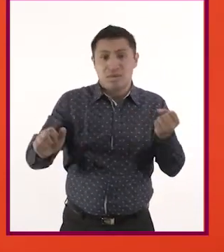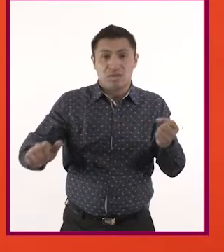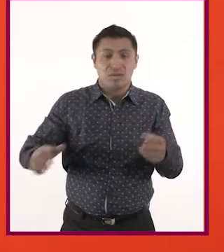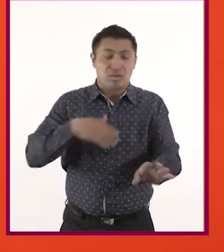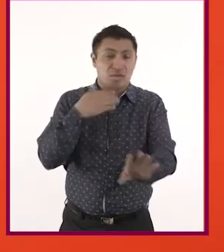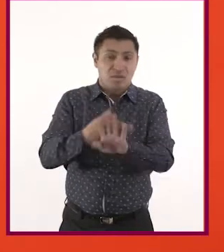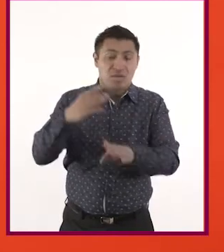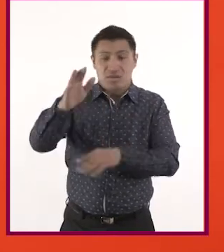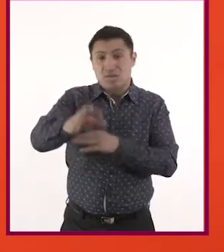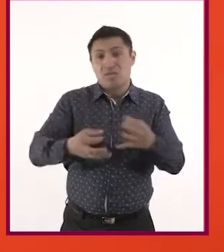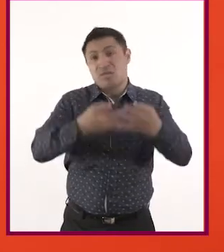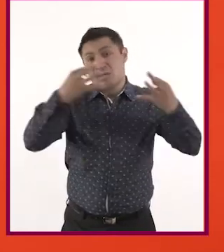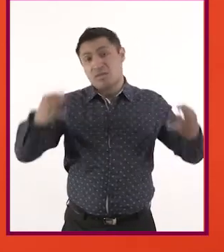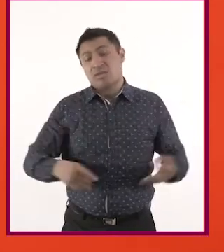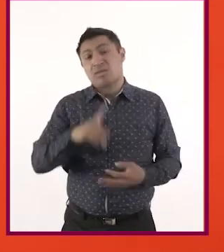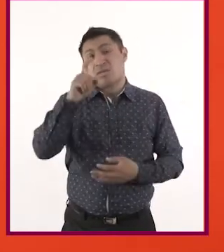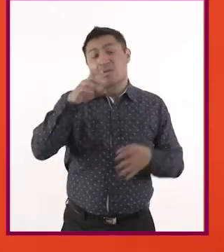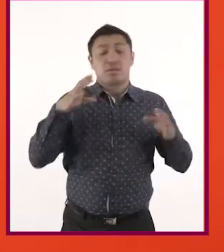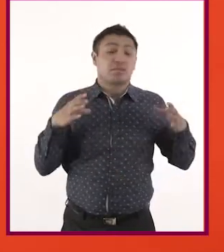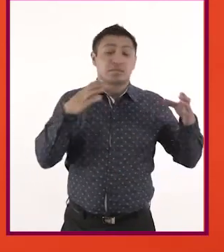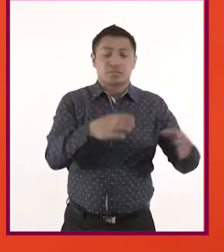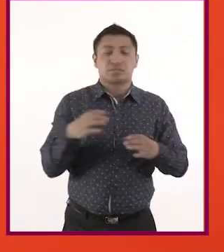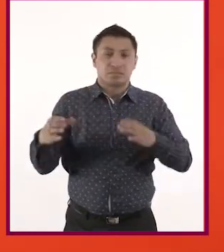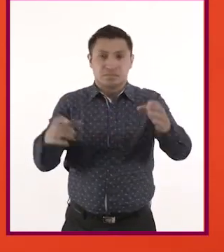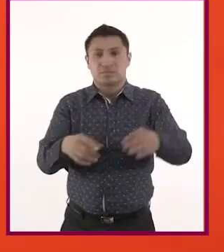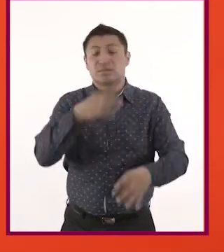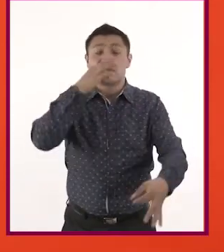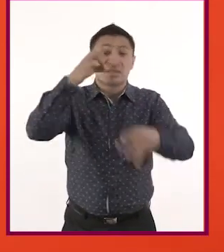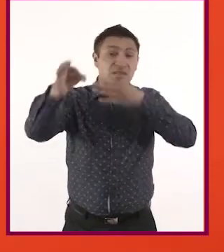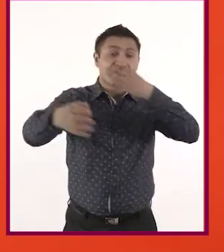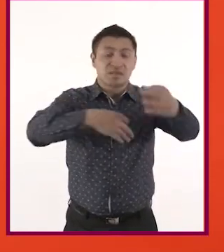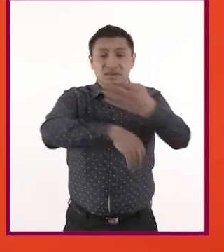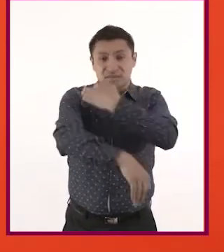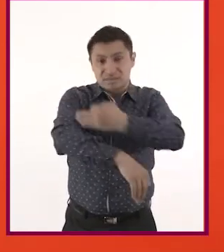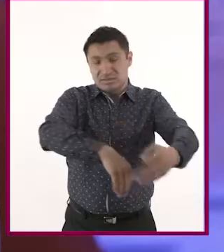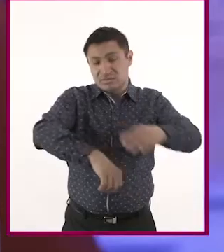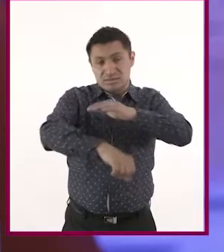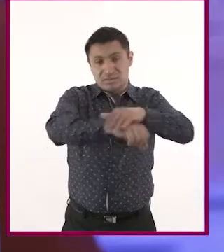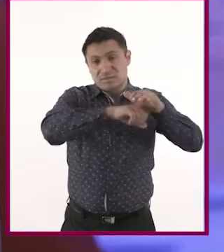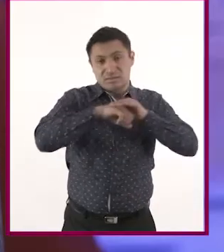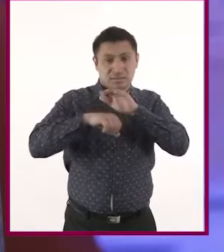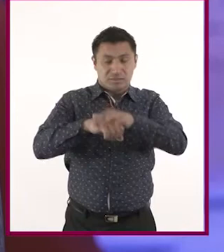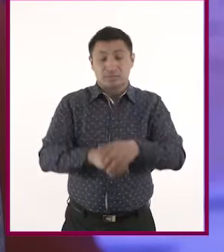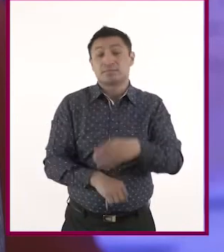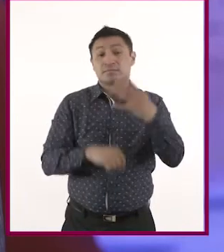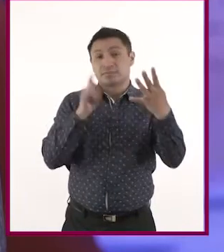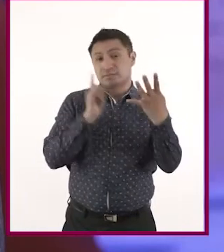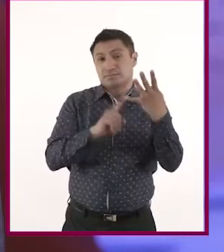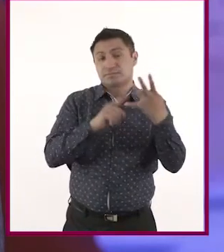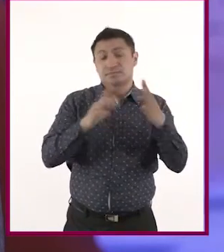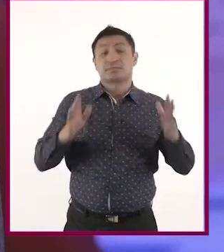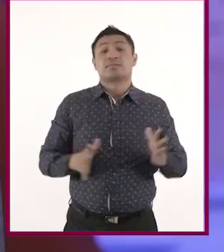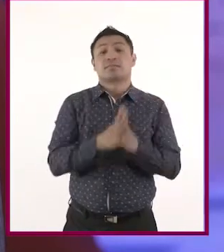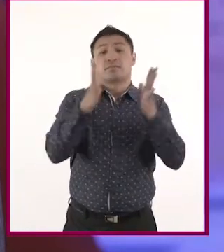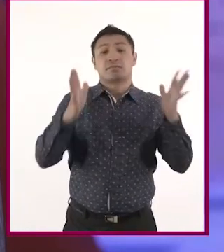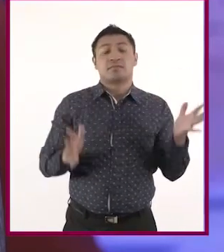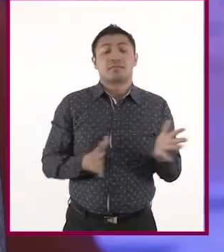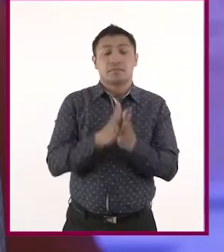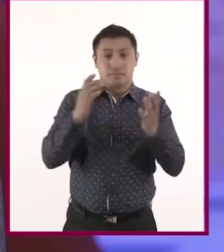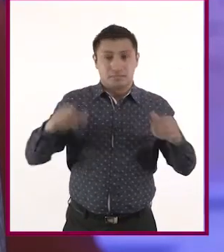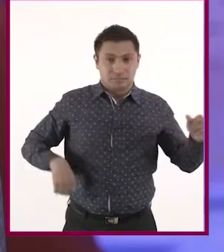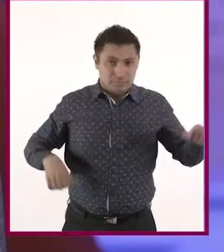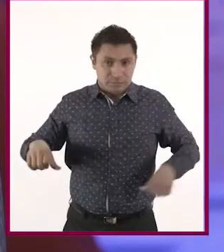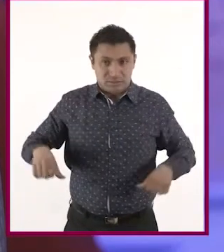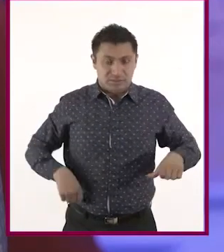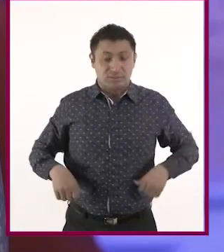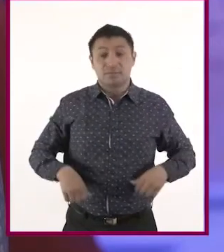con la tierra, el agua o las comunidades. Pasa la voz a tus familiares y amigos. 4. Participa y actúa. La